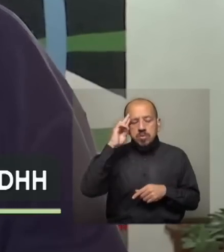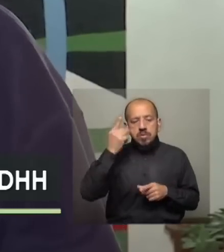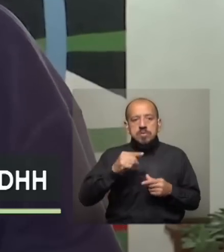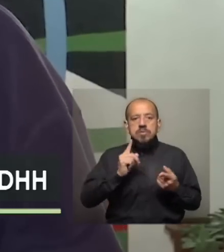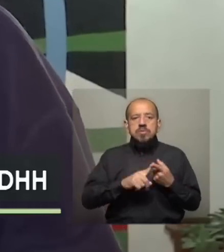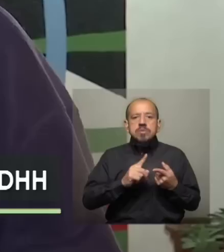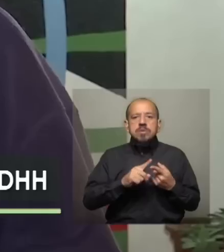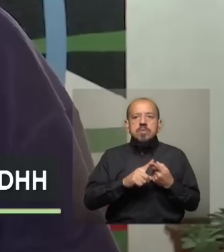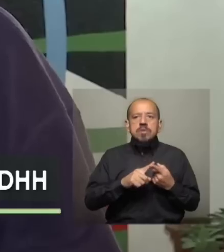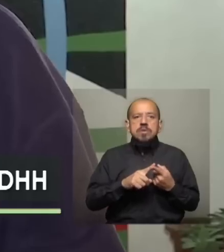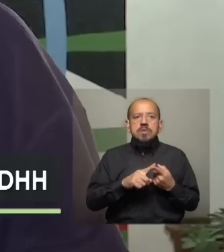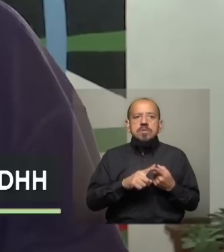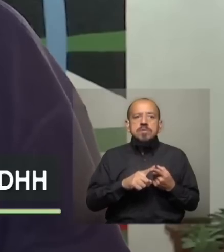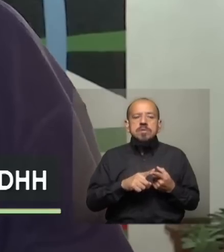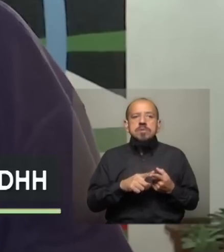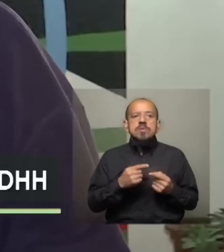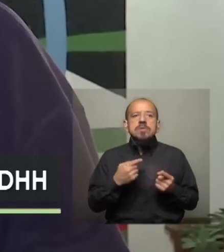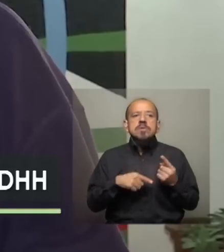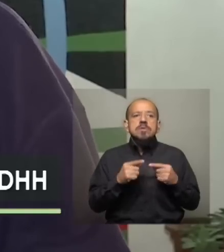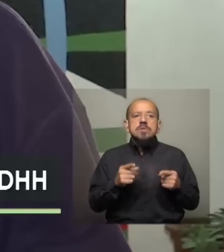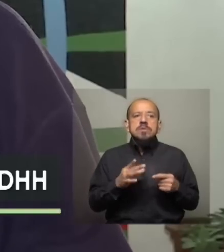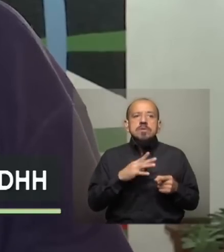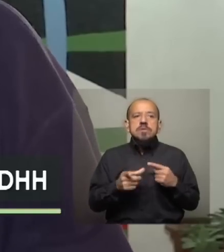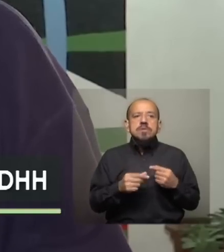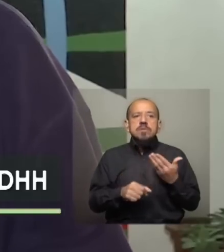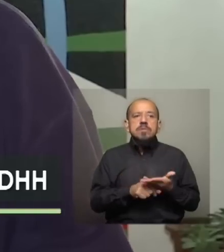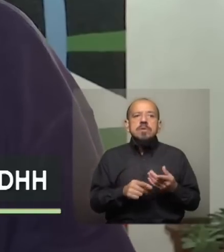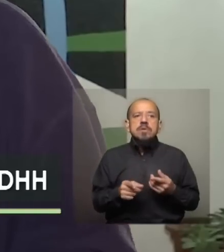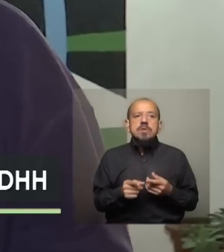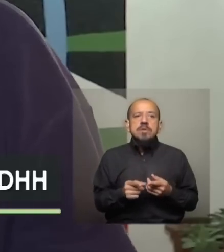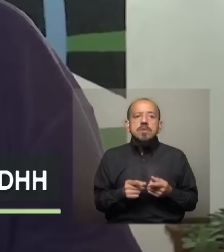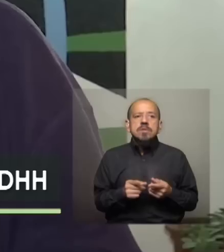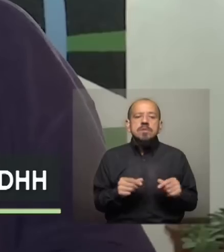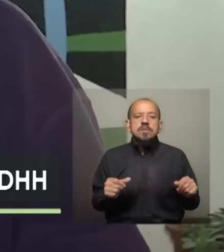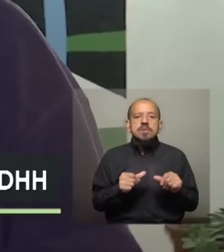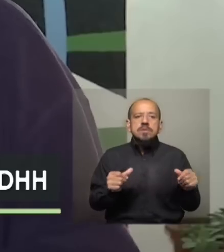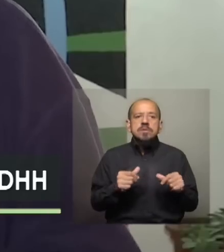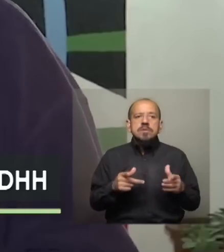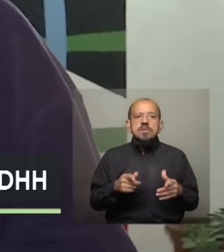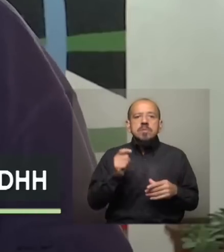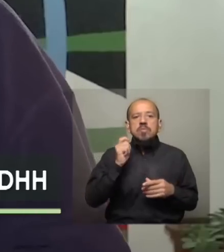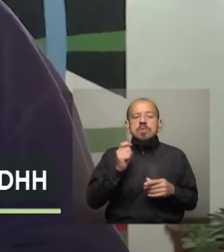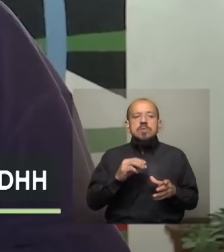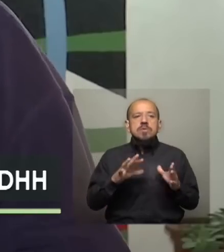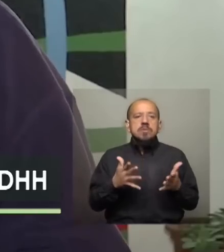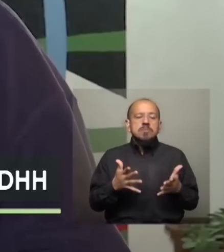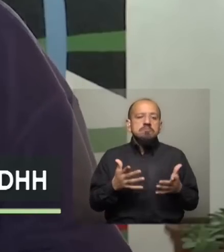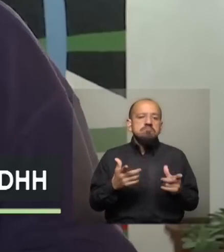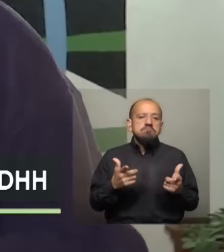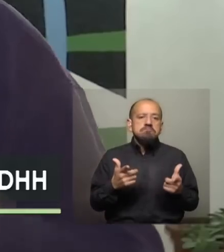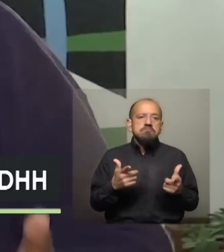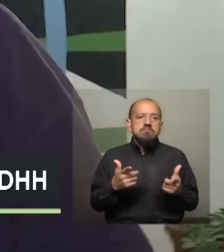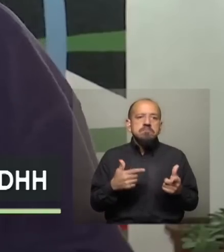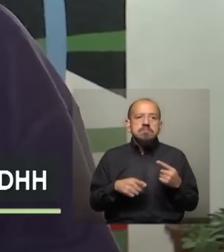un acuerdo de carácter amistoso se le da lo que ella Pide y se hace un acto público que no tuvo repercusión